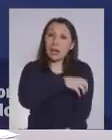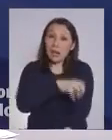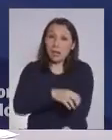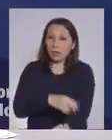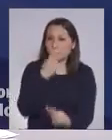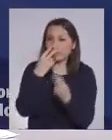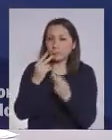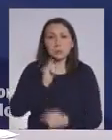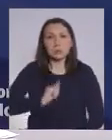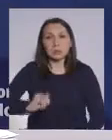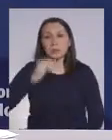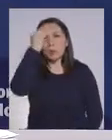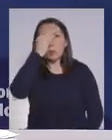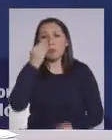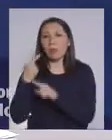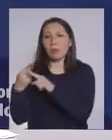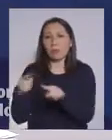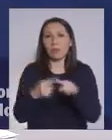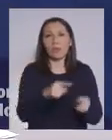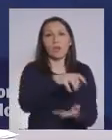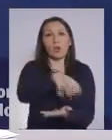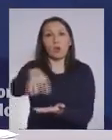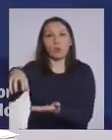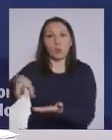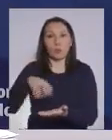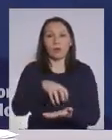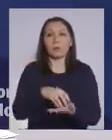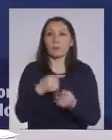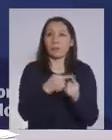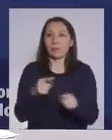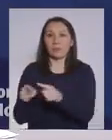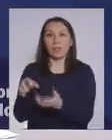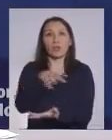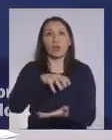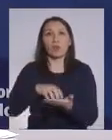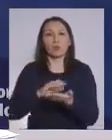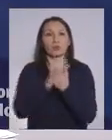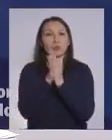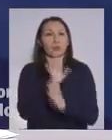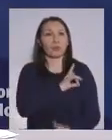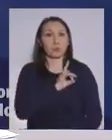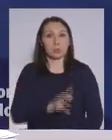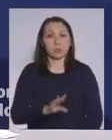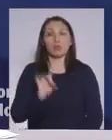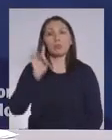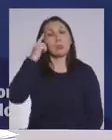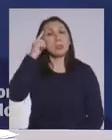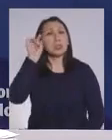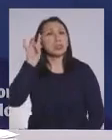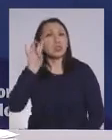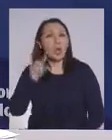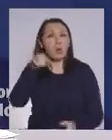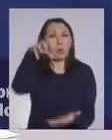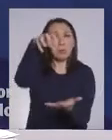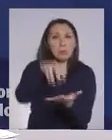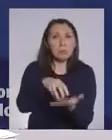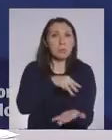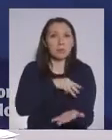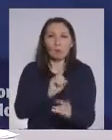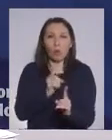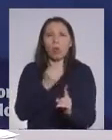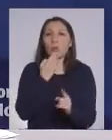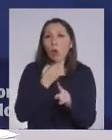preocupan siempre las diferentes comunas las diferentes comunas de todo el país no solamente el área metropolitana y estas